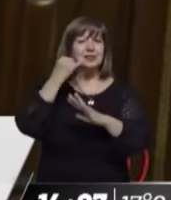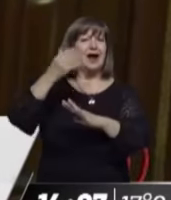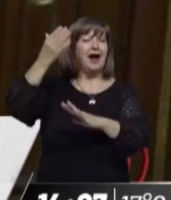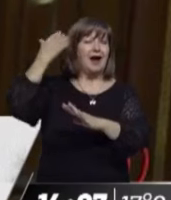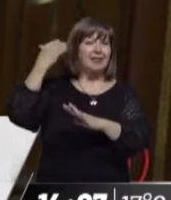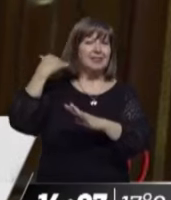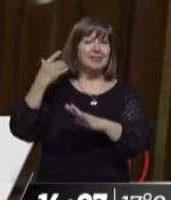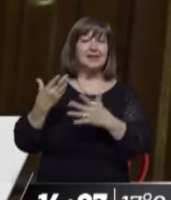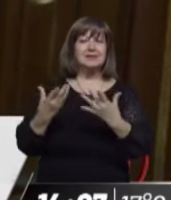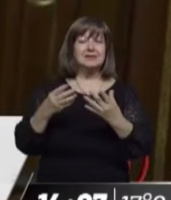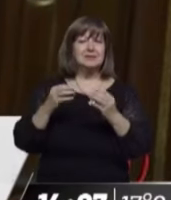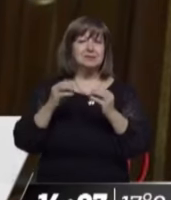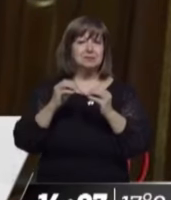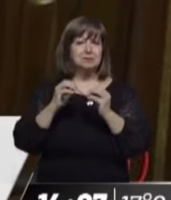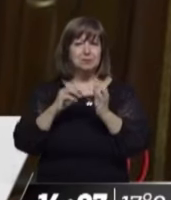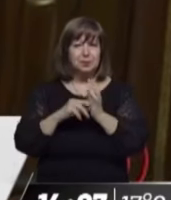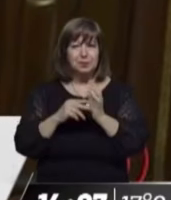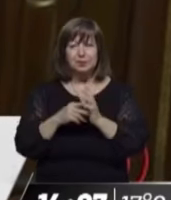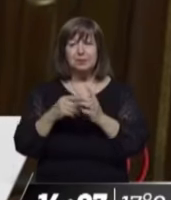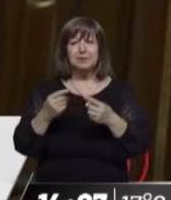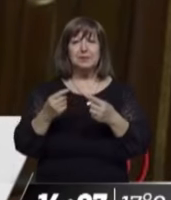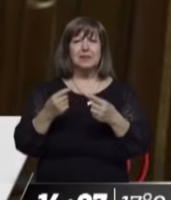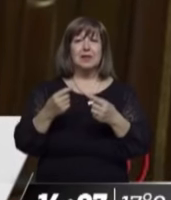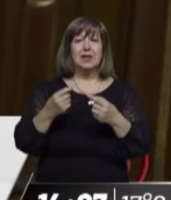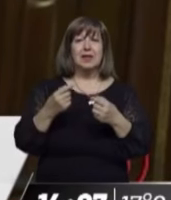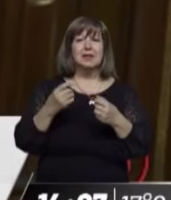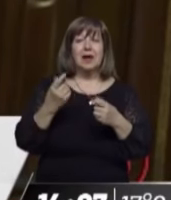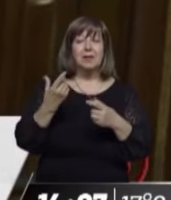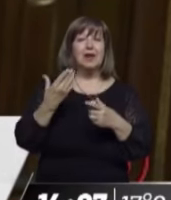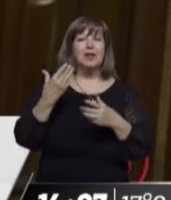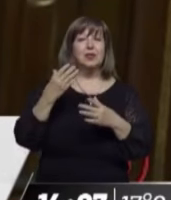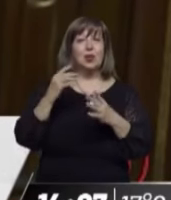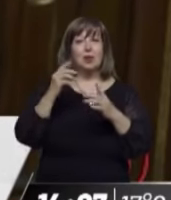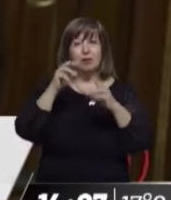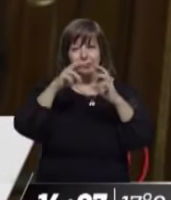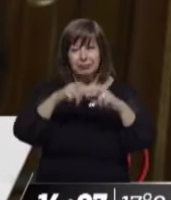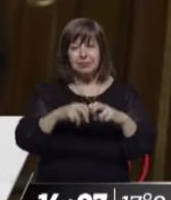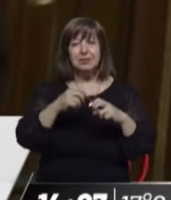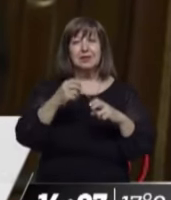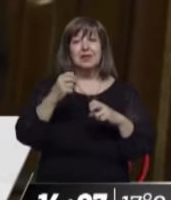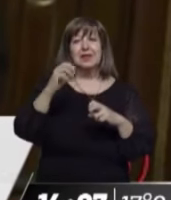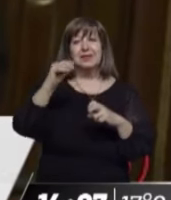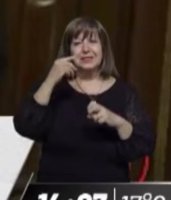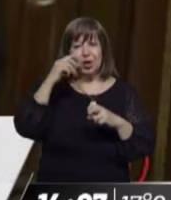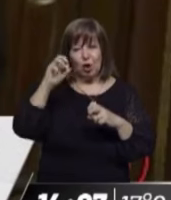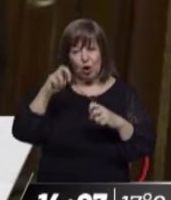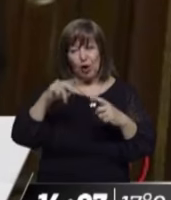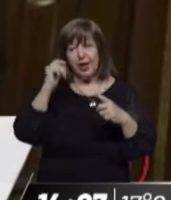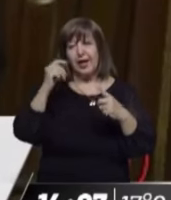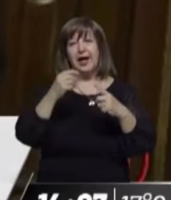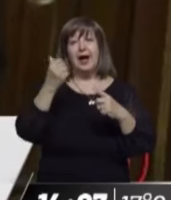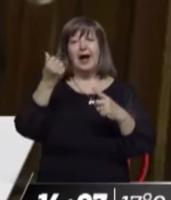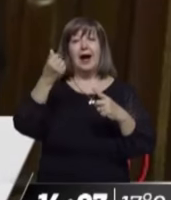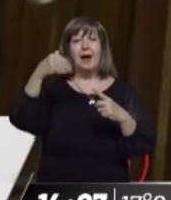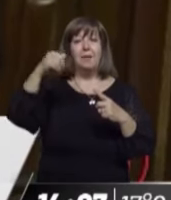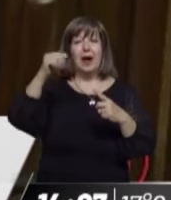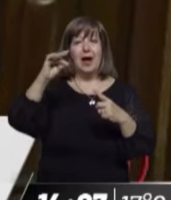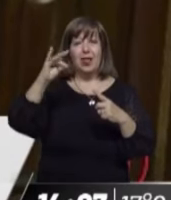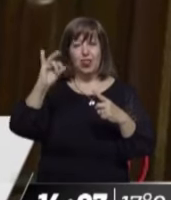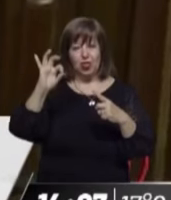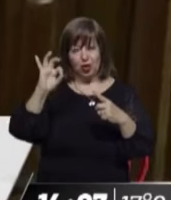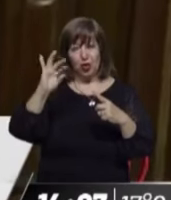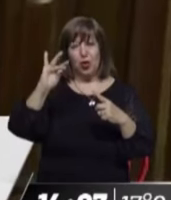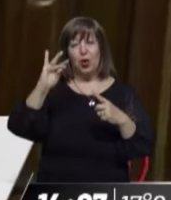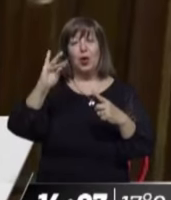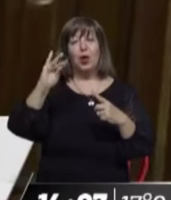favor y otros en contra. Estaba con causas resonantes, por ejemplo, el amado vudú, con la expropiación de Chicone, calcográfica, que